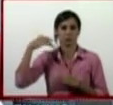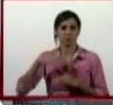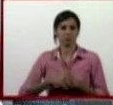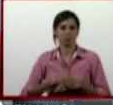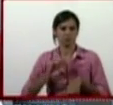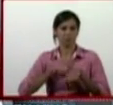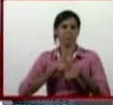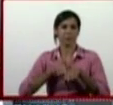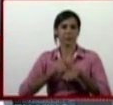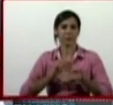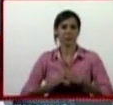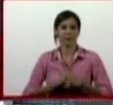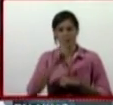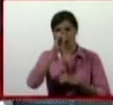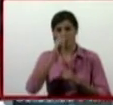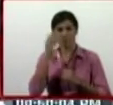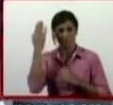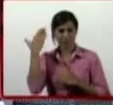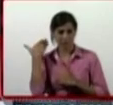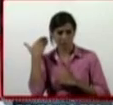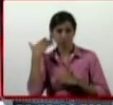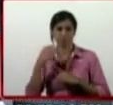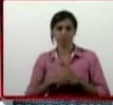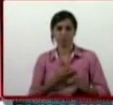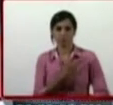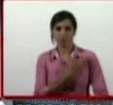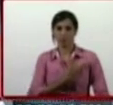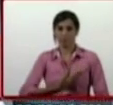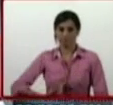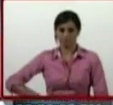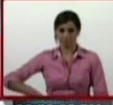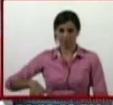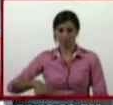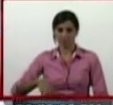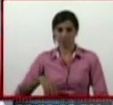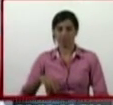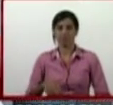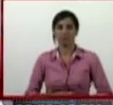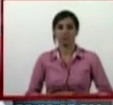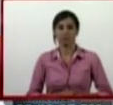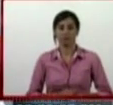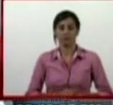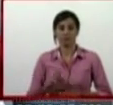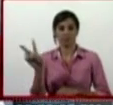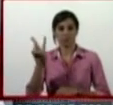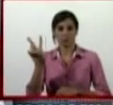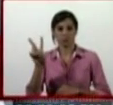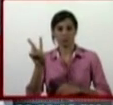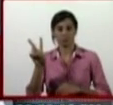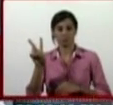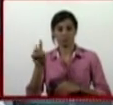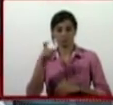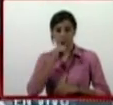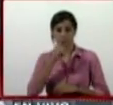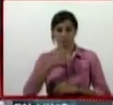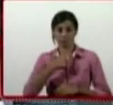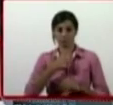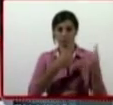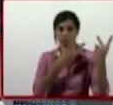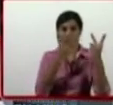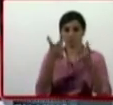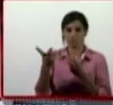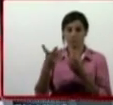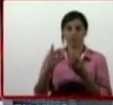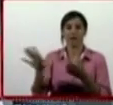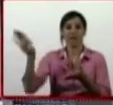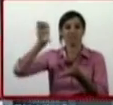tiempo, desde el año pasado, el presidente de la República Bolivariana de Venezuela estaba invitado especialmente a la